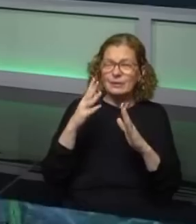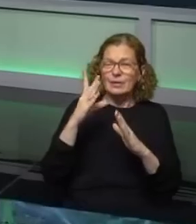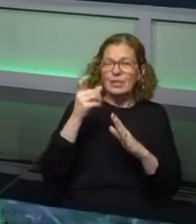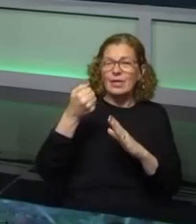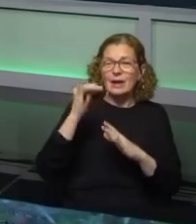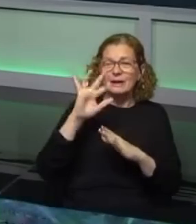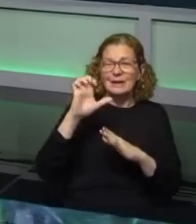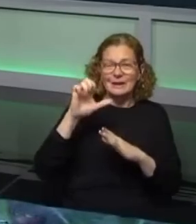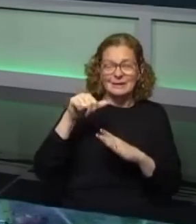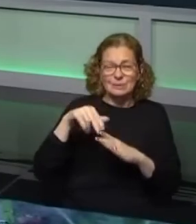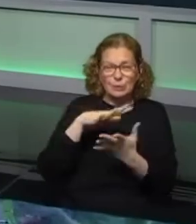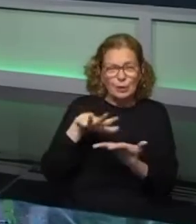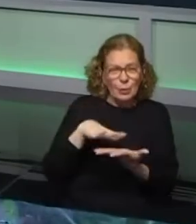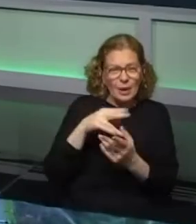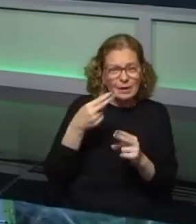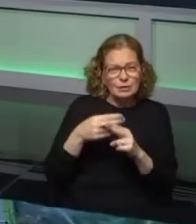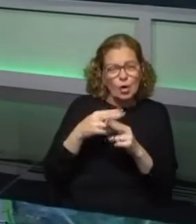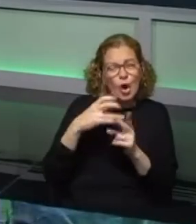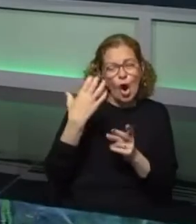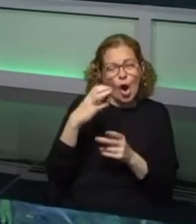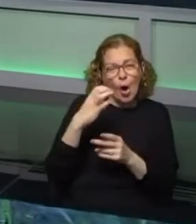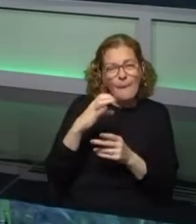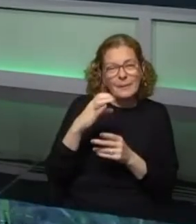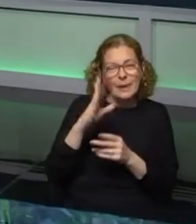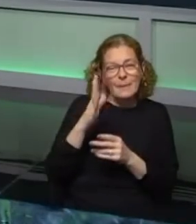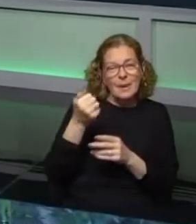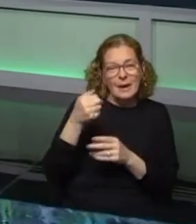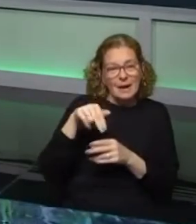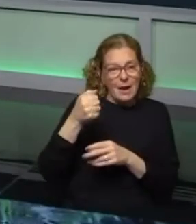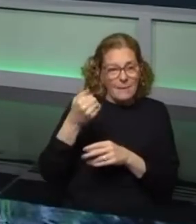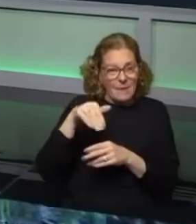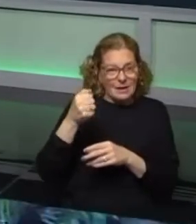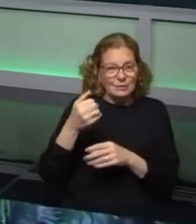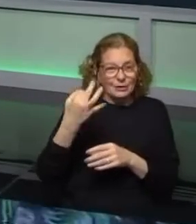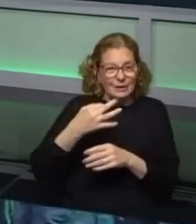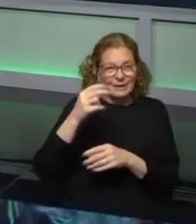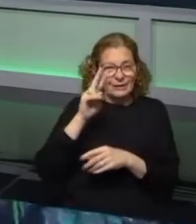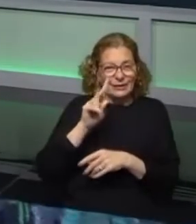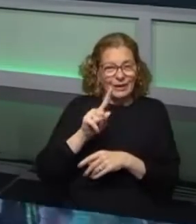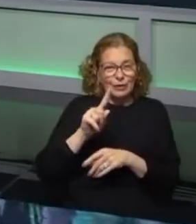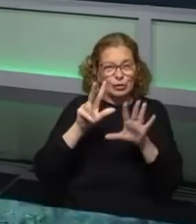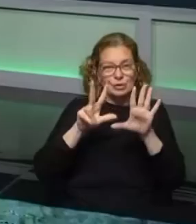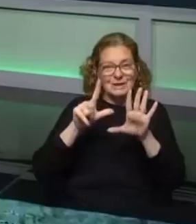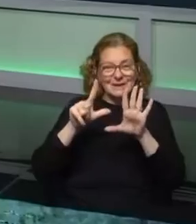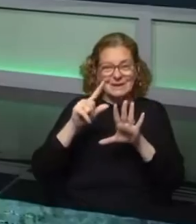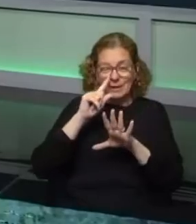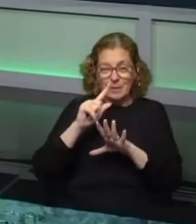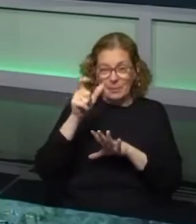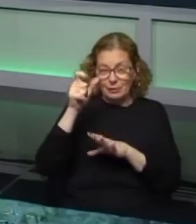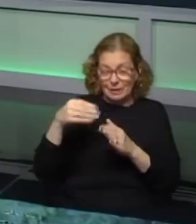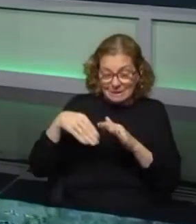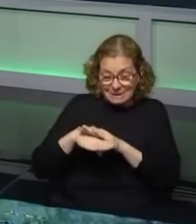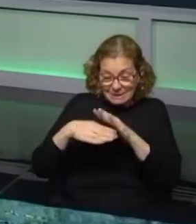Darién como se le llama a ese espacio entre Colombia y Panamá Lo cierto es que 187 mil personas han intentado